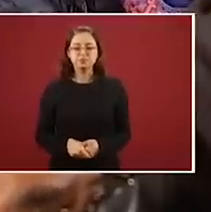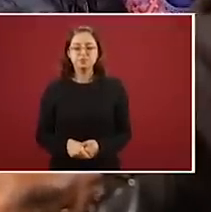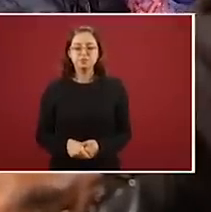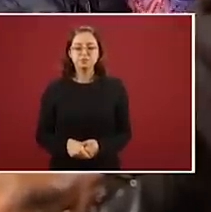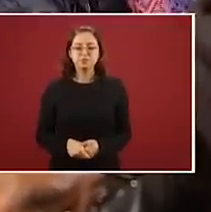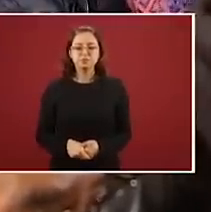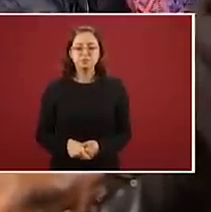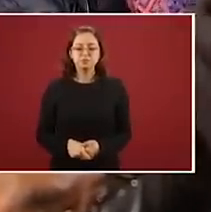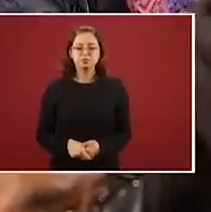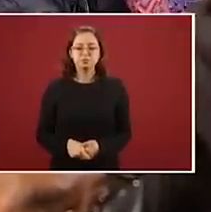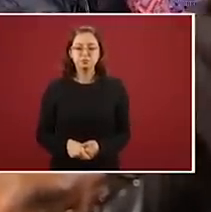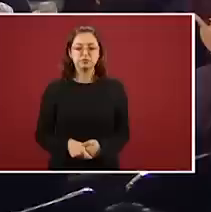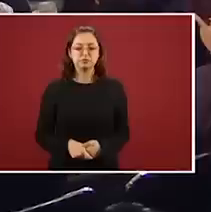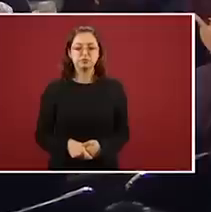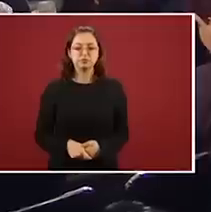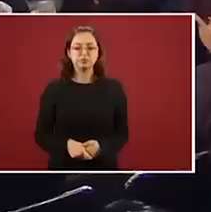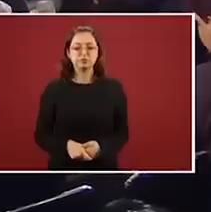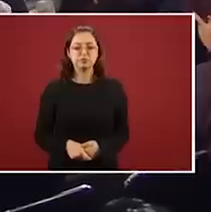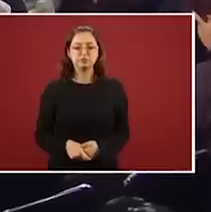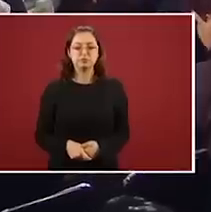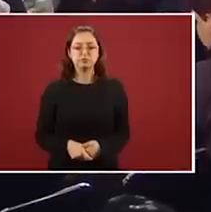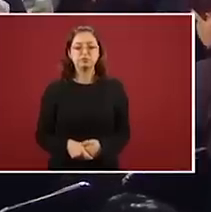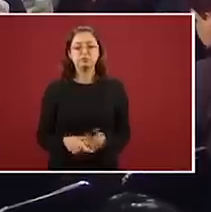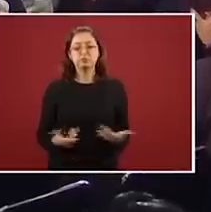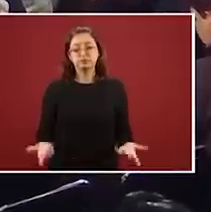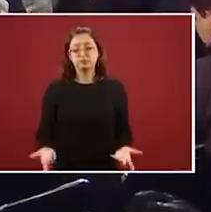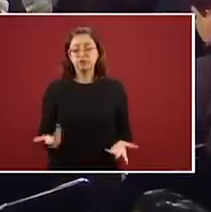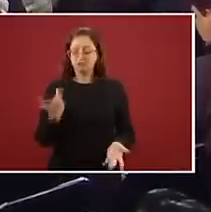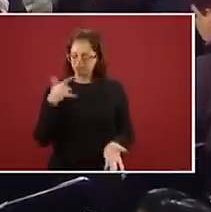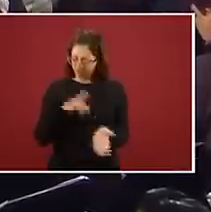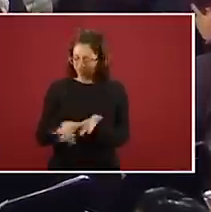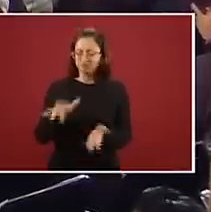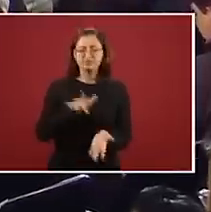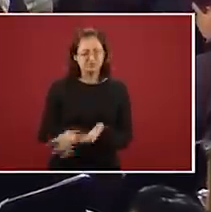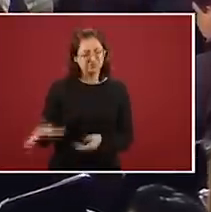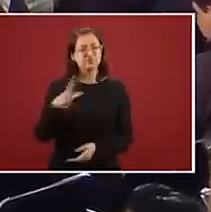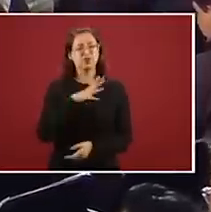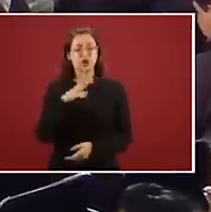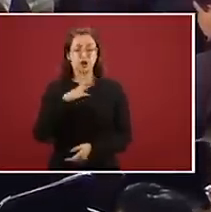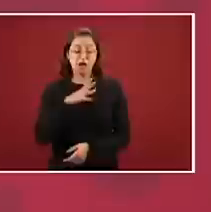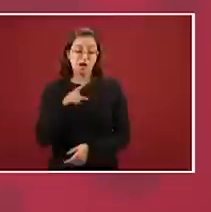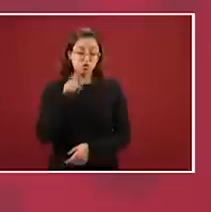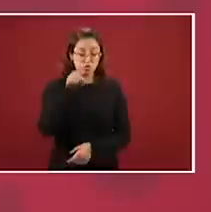Todo el apoyo, pero es que eso que tú estás planteando